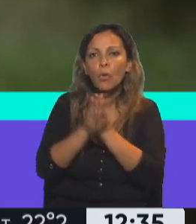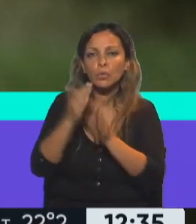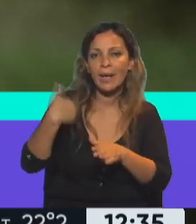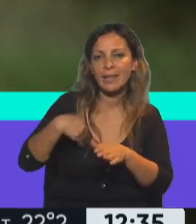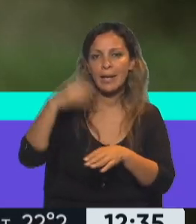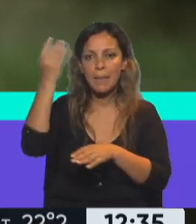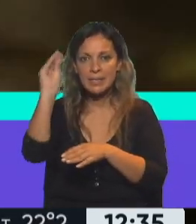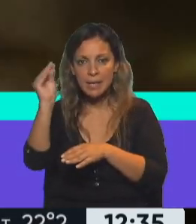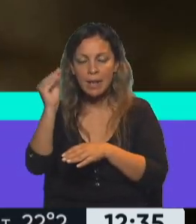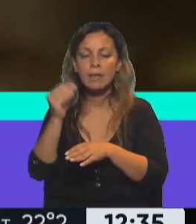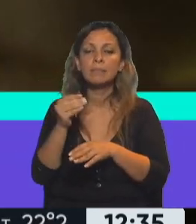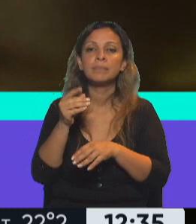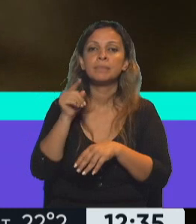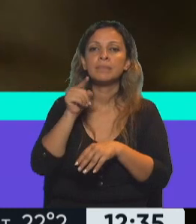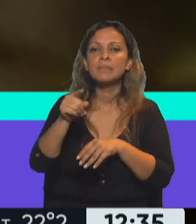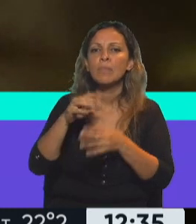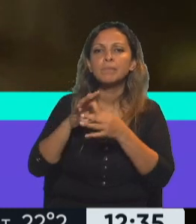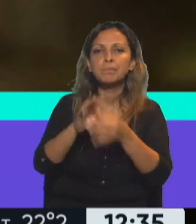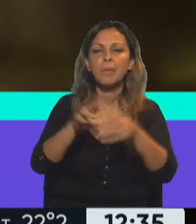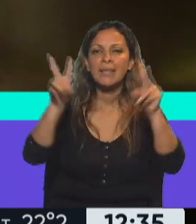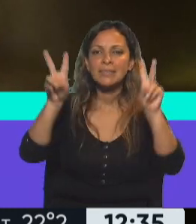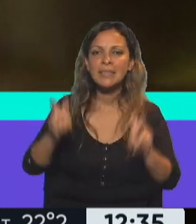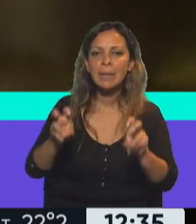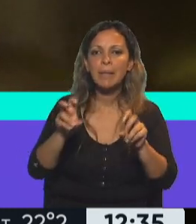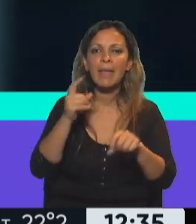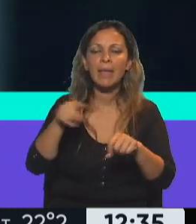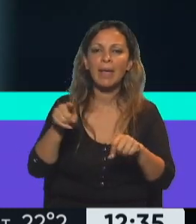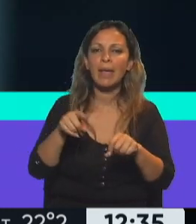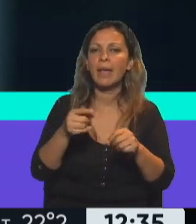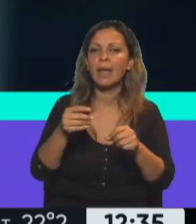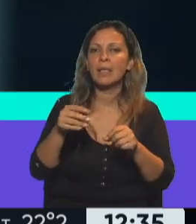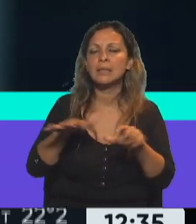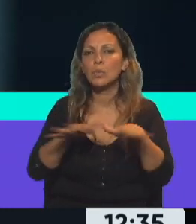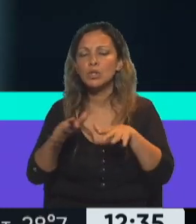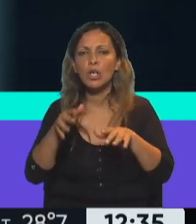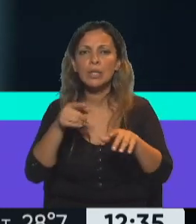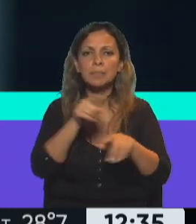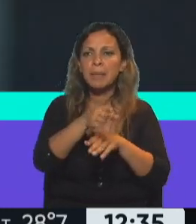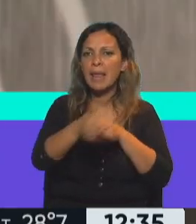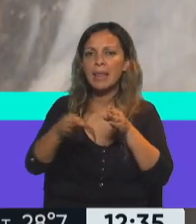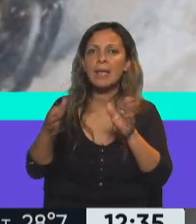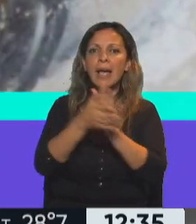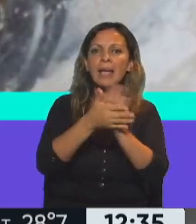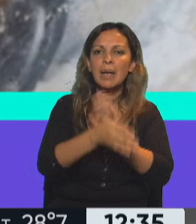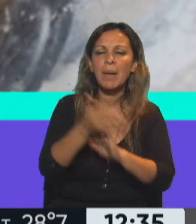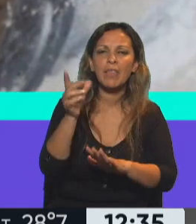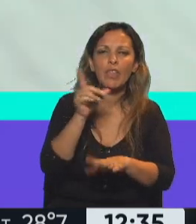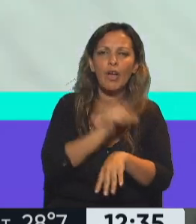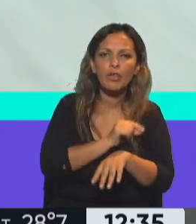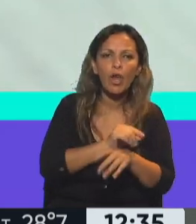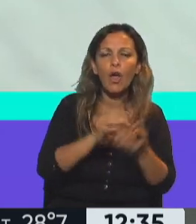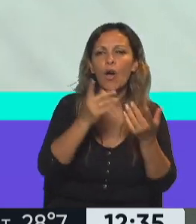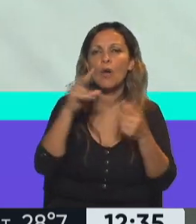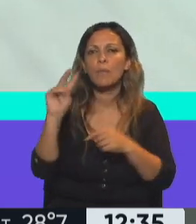que tiene mucho que ver con, bueno, los caminos escapando del dolor y dejando la muerte y el